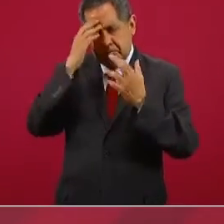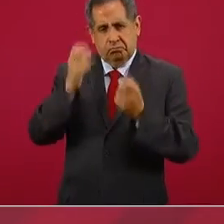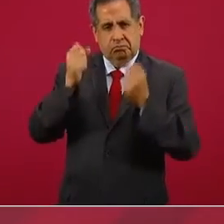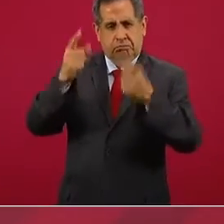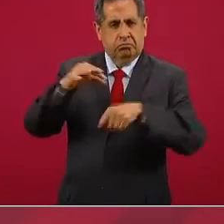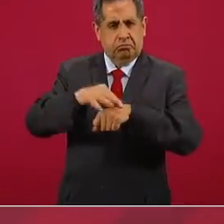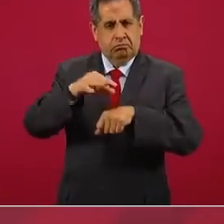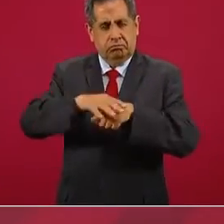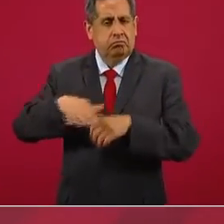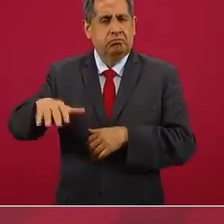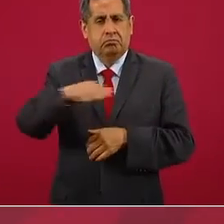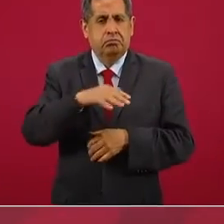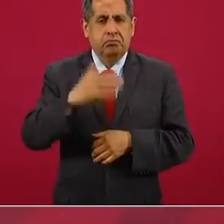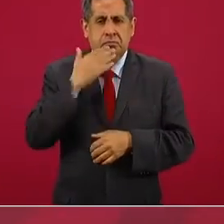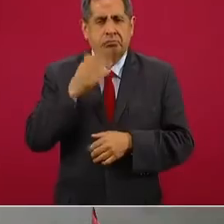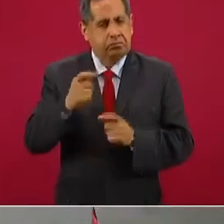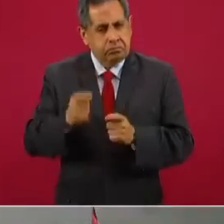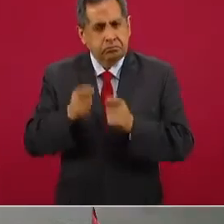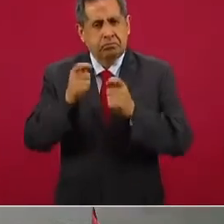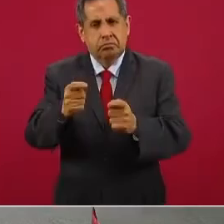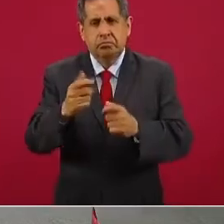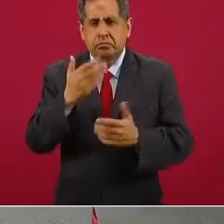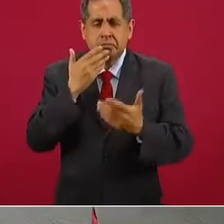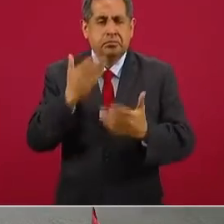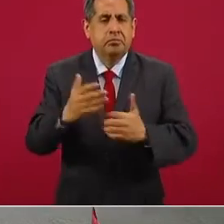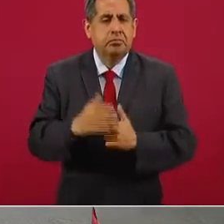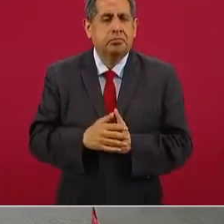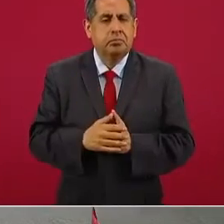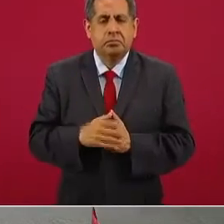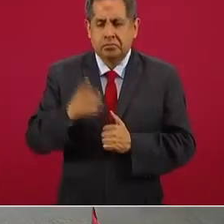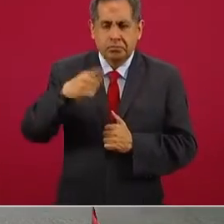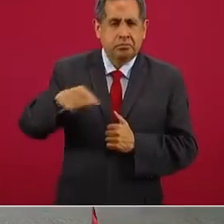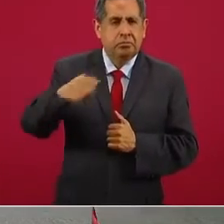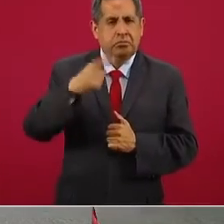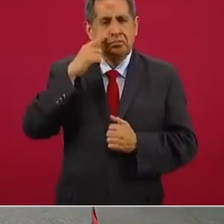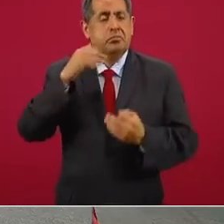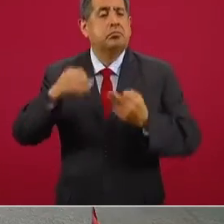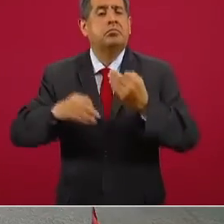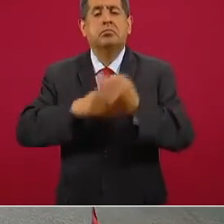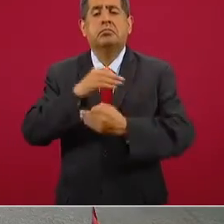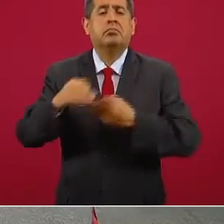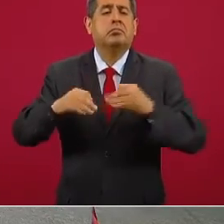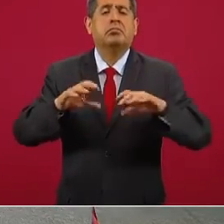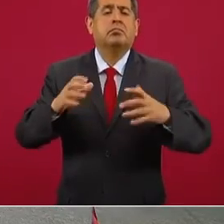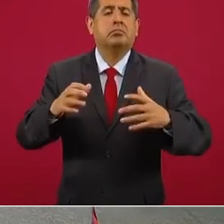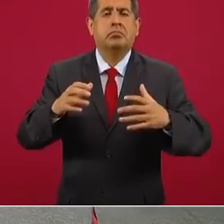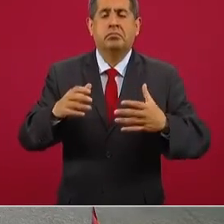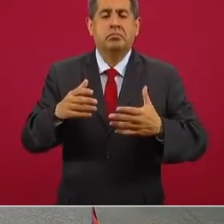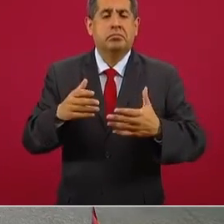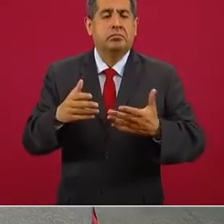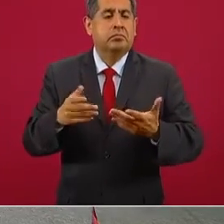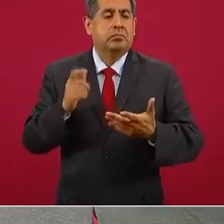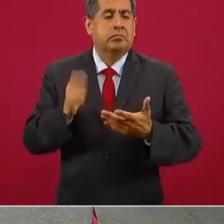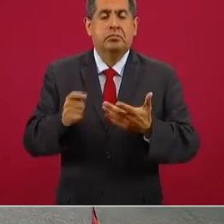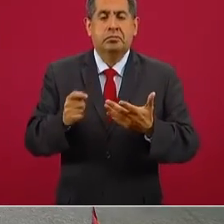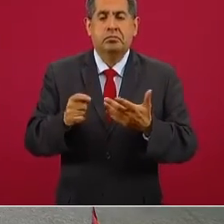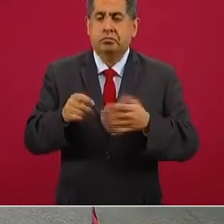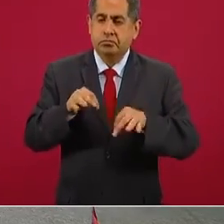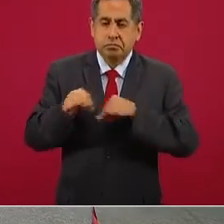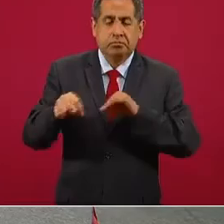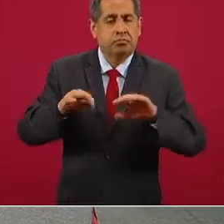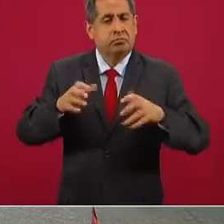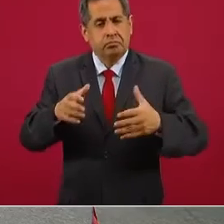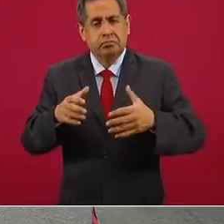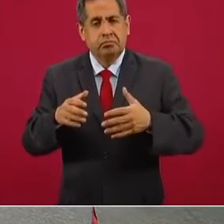a los médicos y les vamos a dar también a ellos y a todos los que están